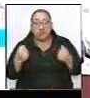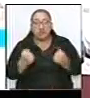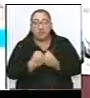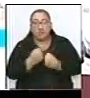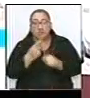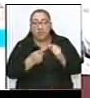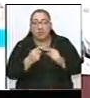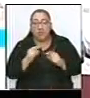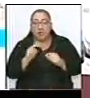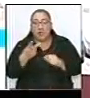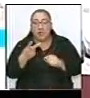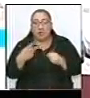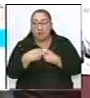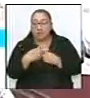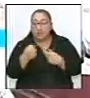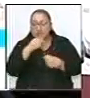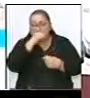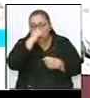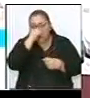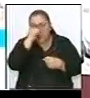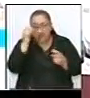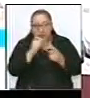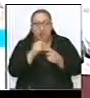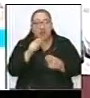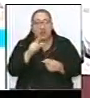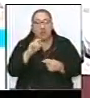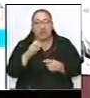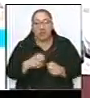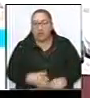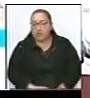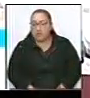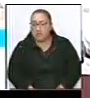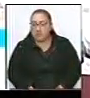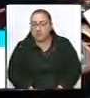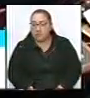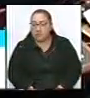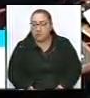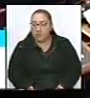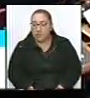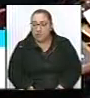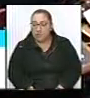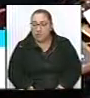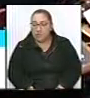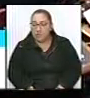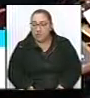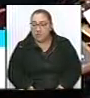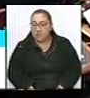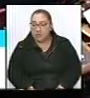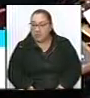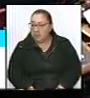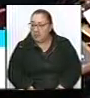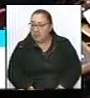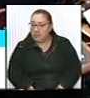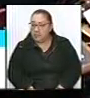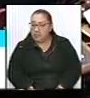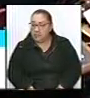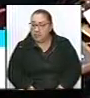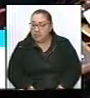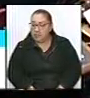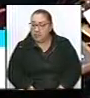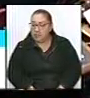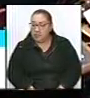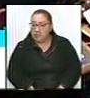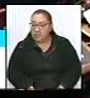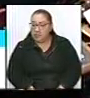una segunda interrupción que me solicita la congresista Lourdes Alcorta. Congresista Alcorta. Presidente, no es que somos